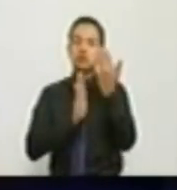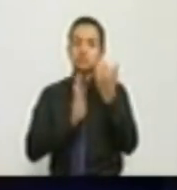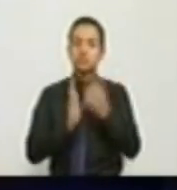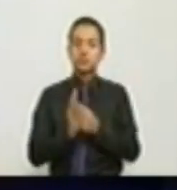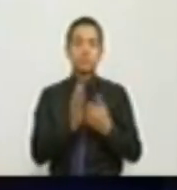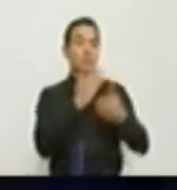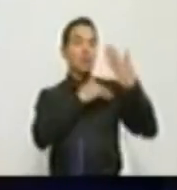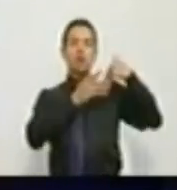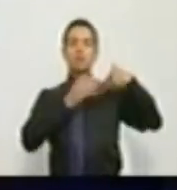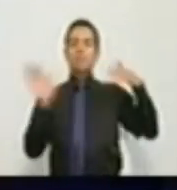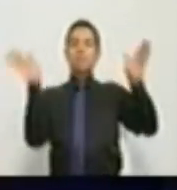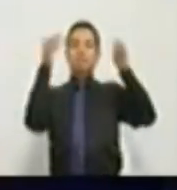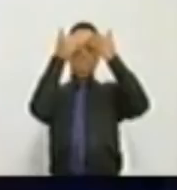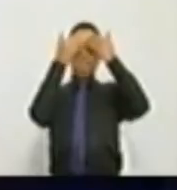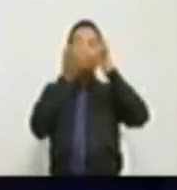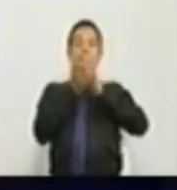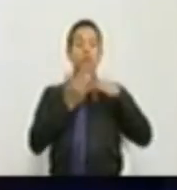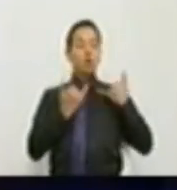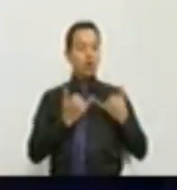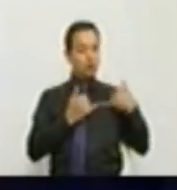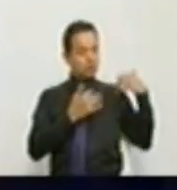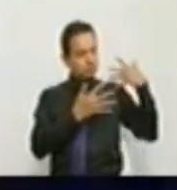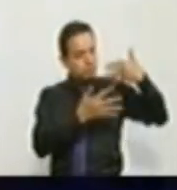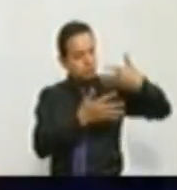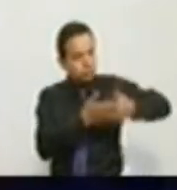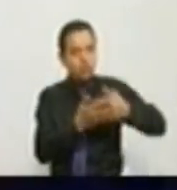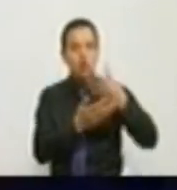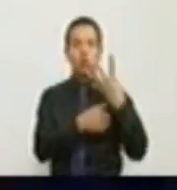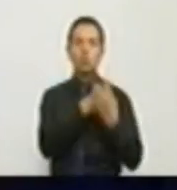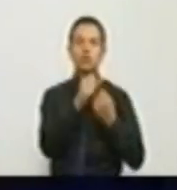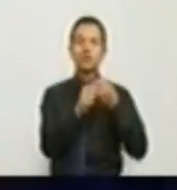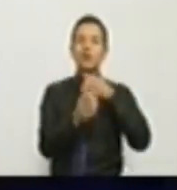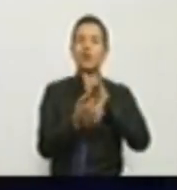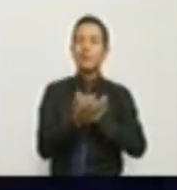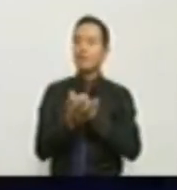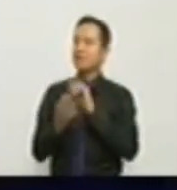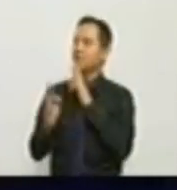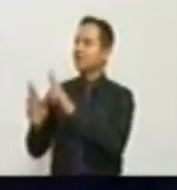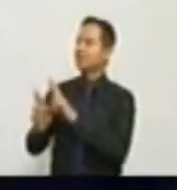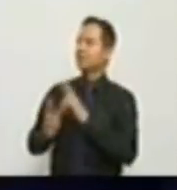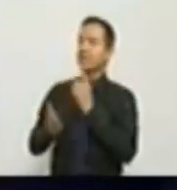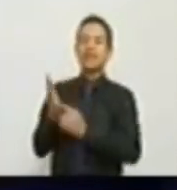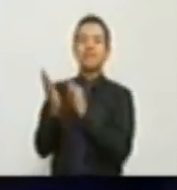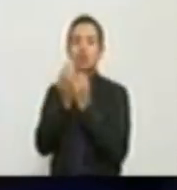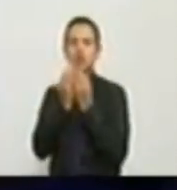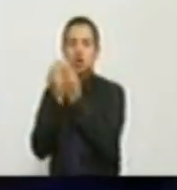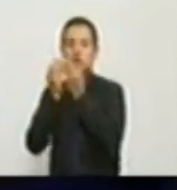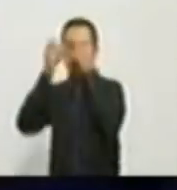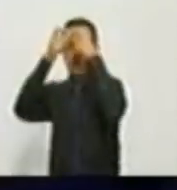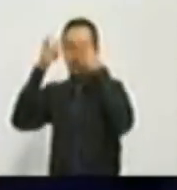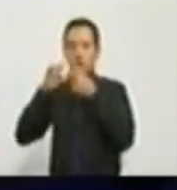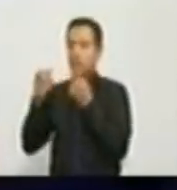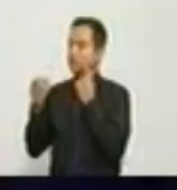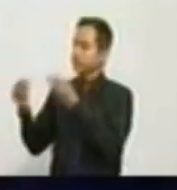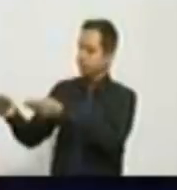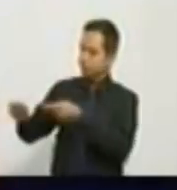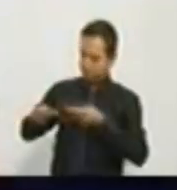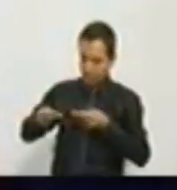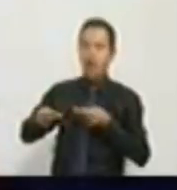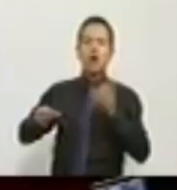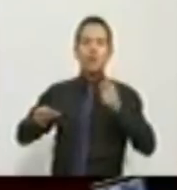información. Hoy, 4 años después, a raíz del fallo del Consejo de Estado, tenemos información y podemos